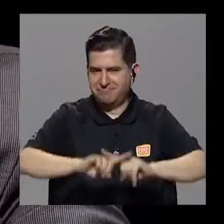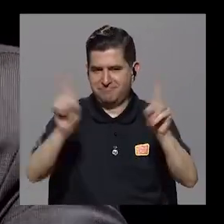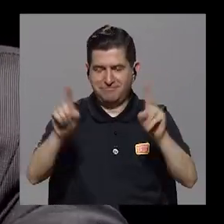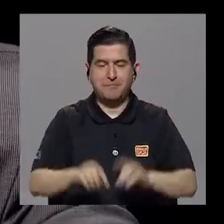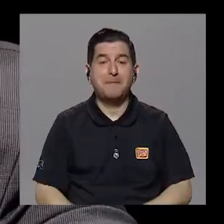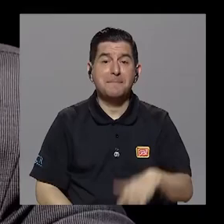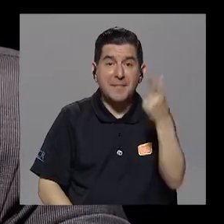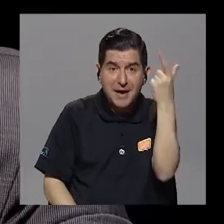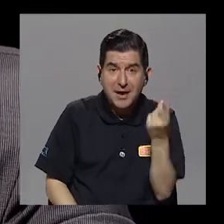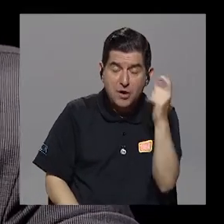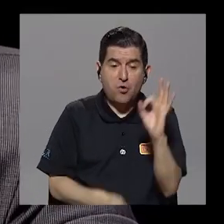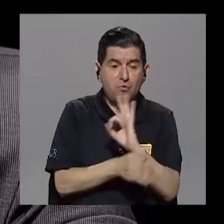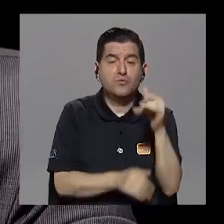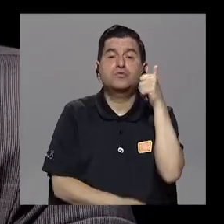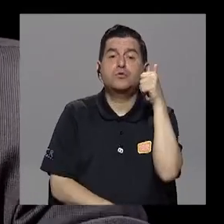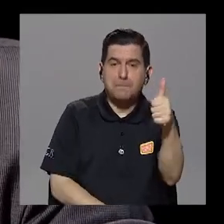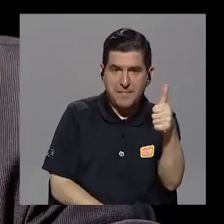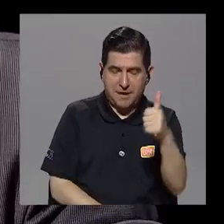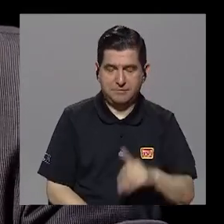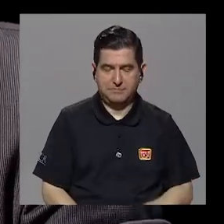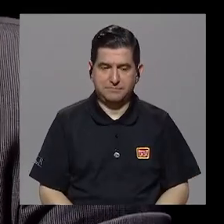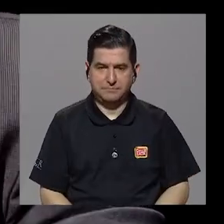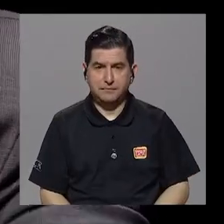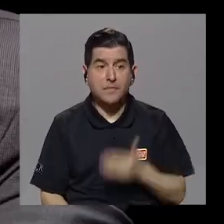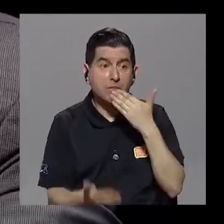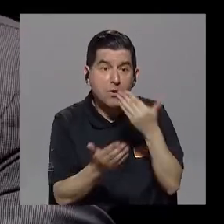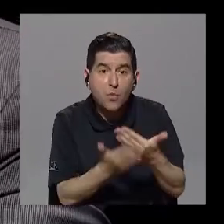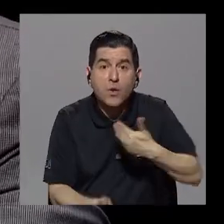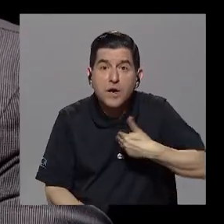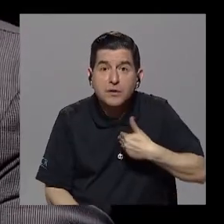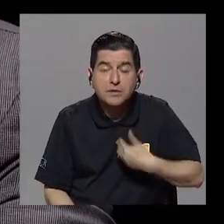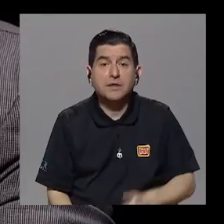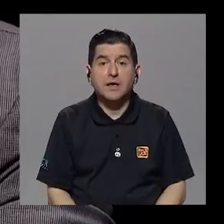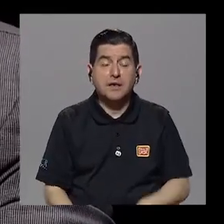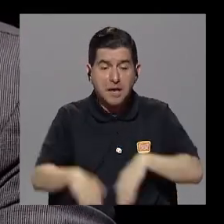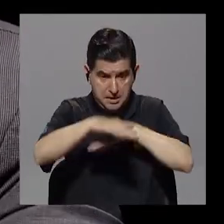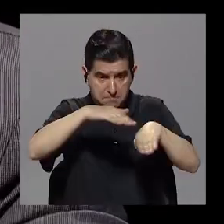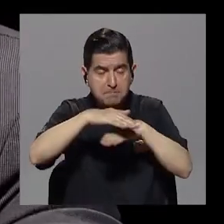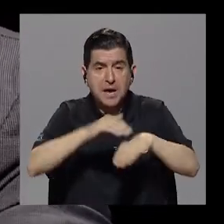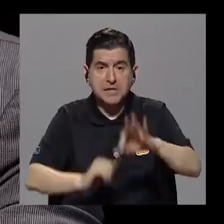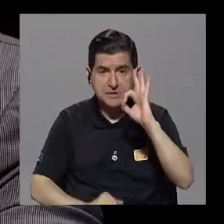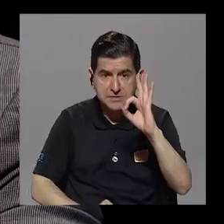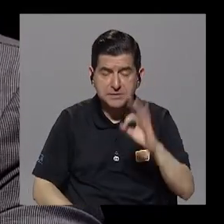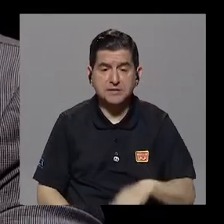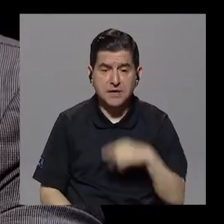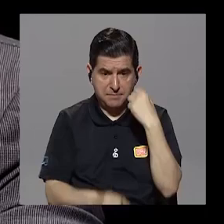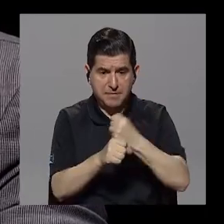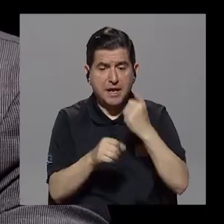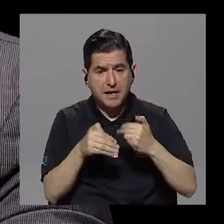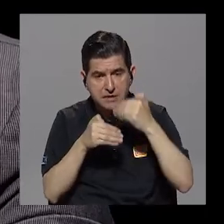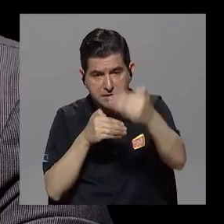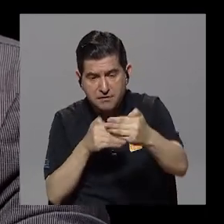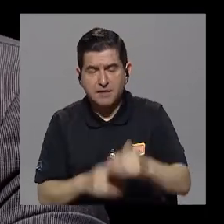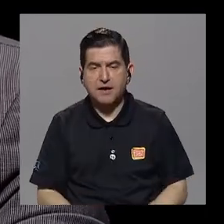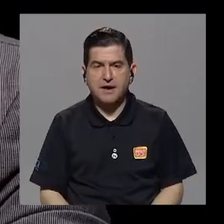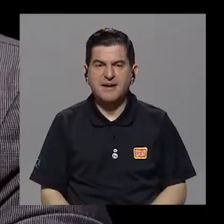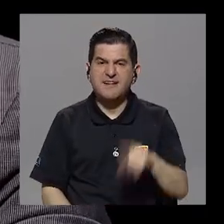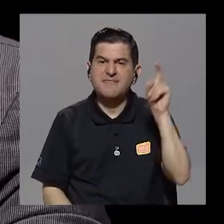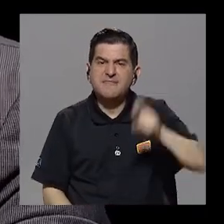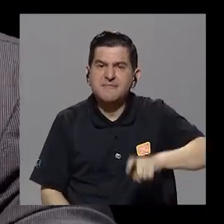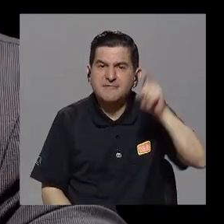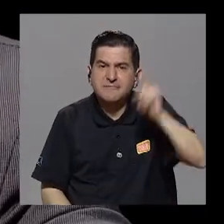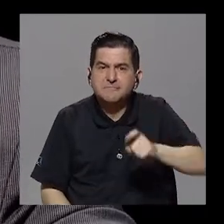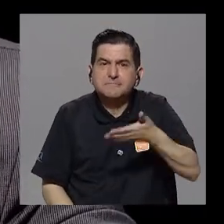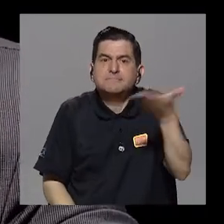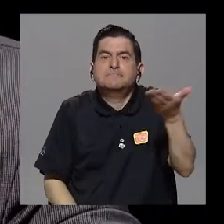en pensiones funciona muy bien. Entonces, lo bueno es que tenemos una buena base desde la cual trabajar esto. Uh-huh. Lo que